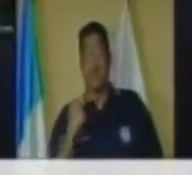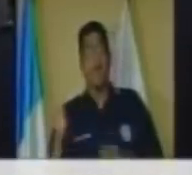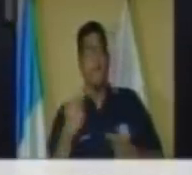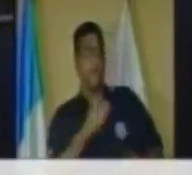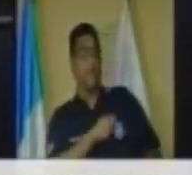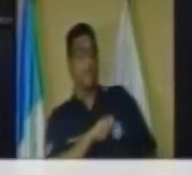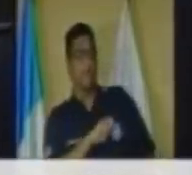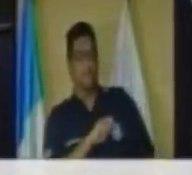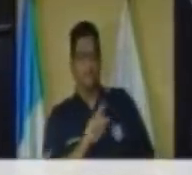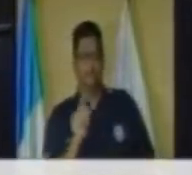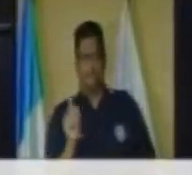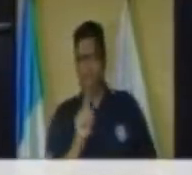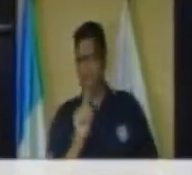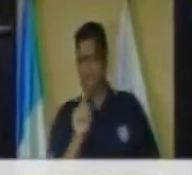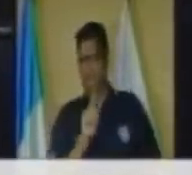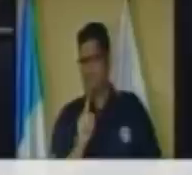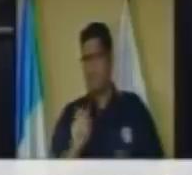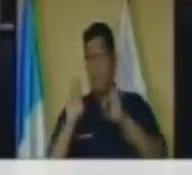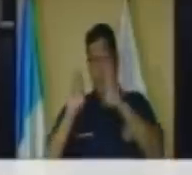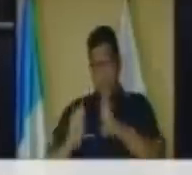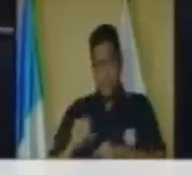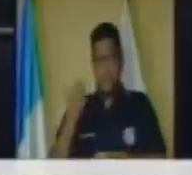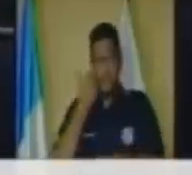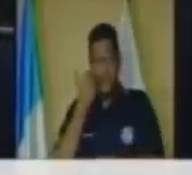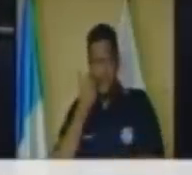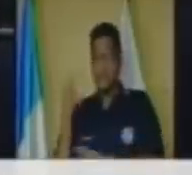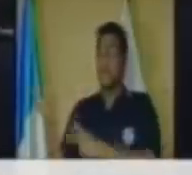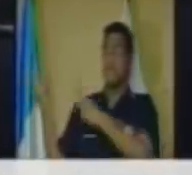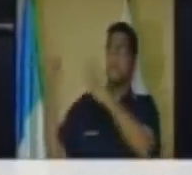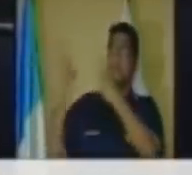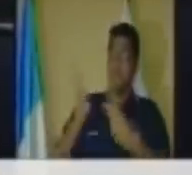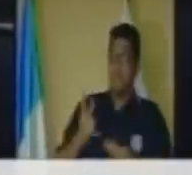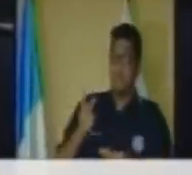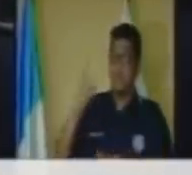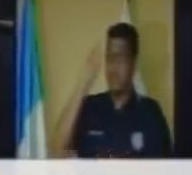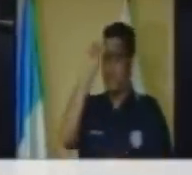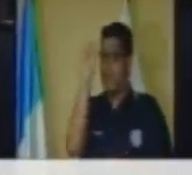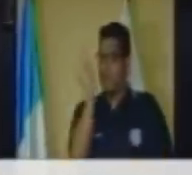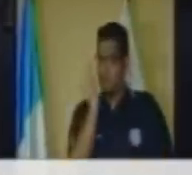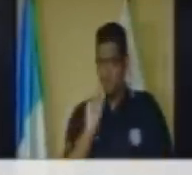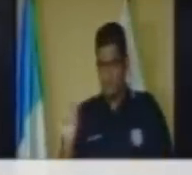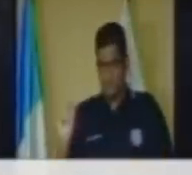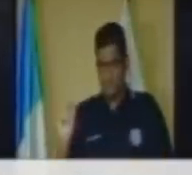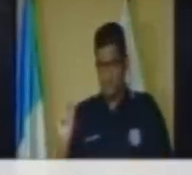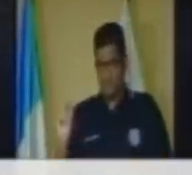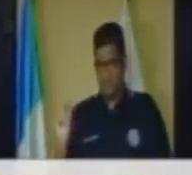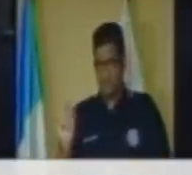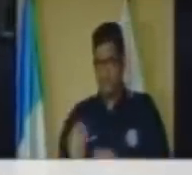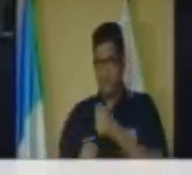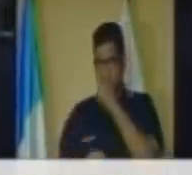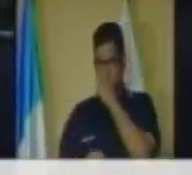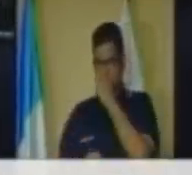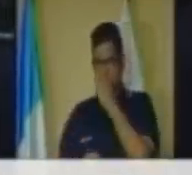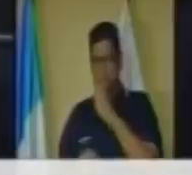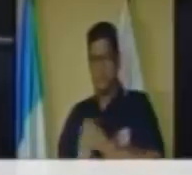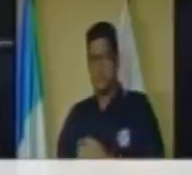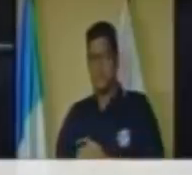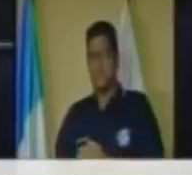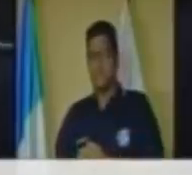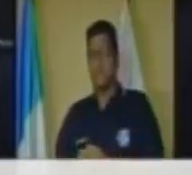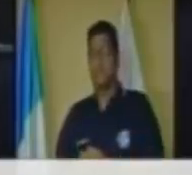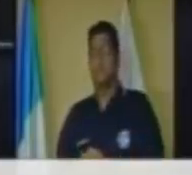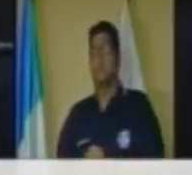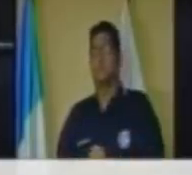El paciente venía de Italia, no de España, y venía del norte de